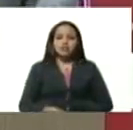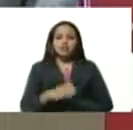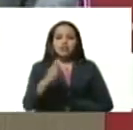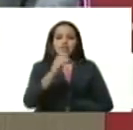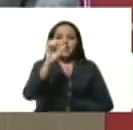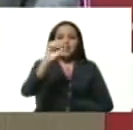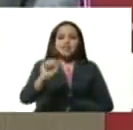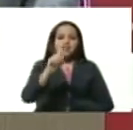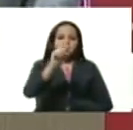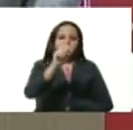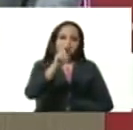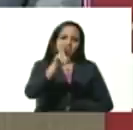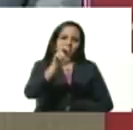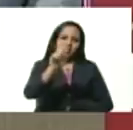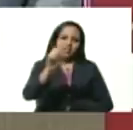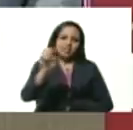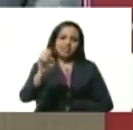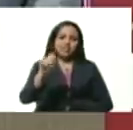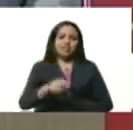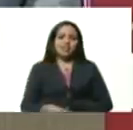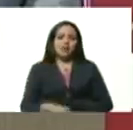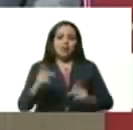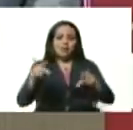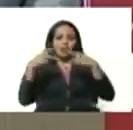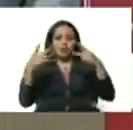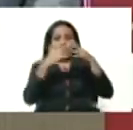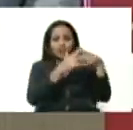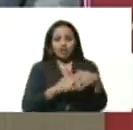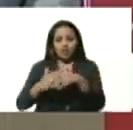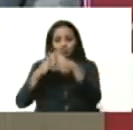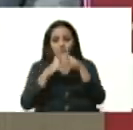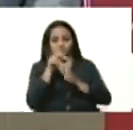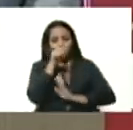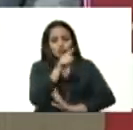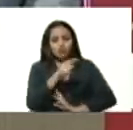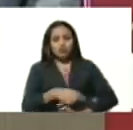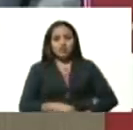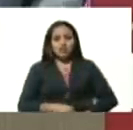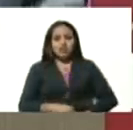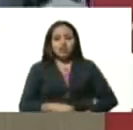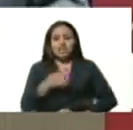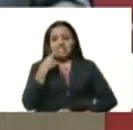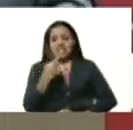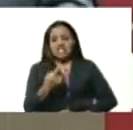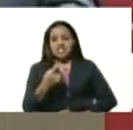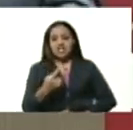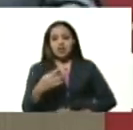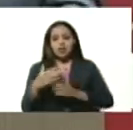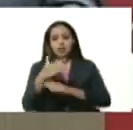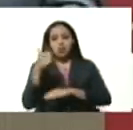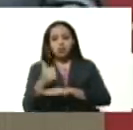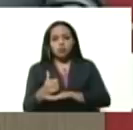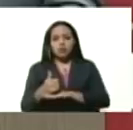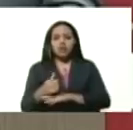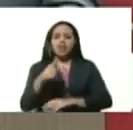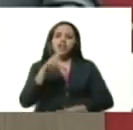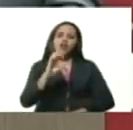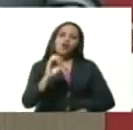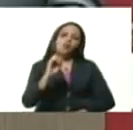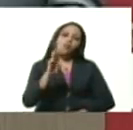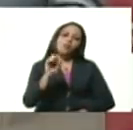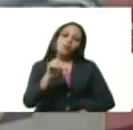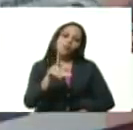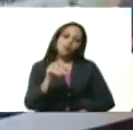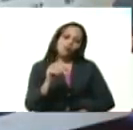a Leopoldo López de la incursión violenta contra Venezuela del pasado 3 de